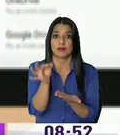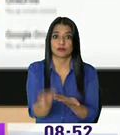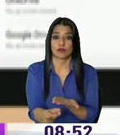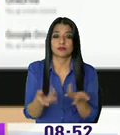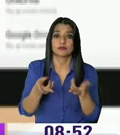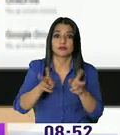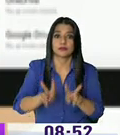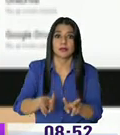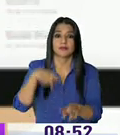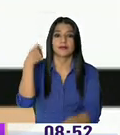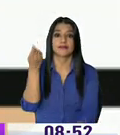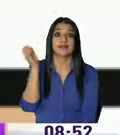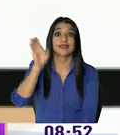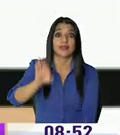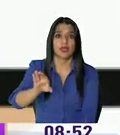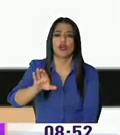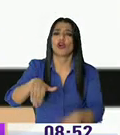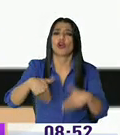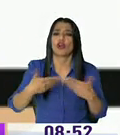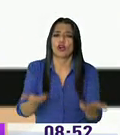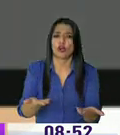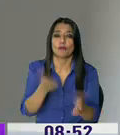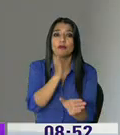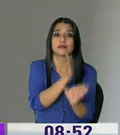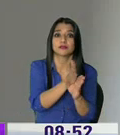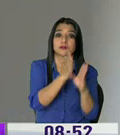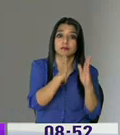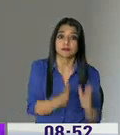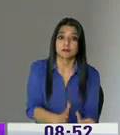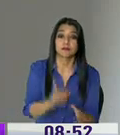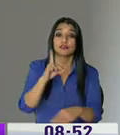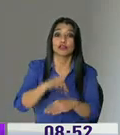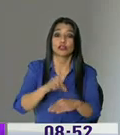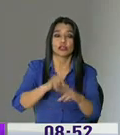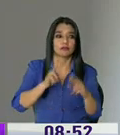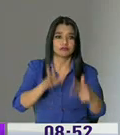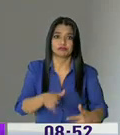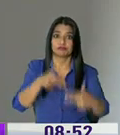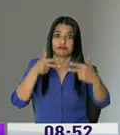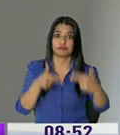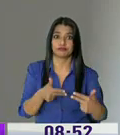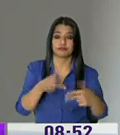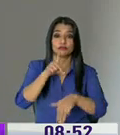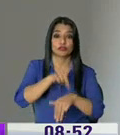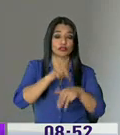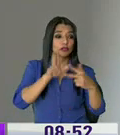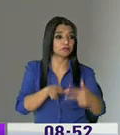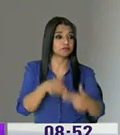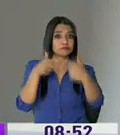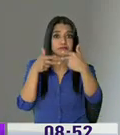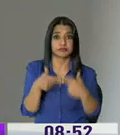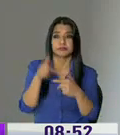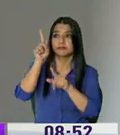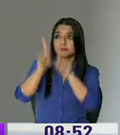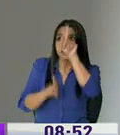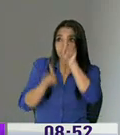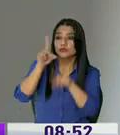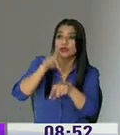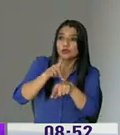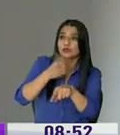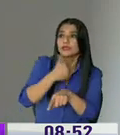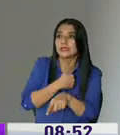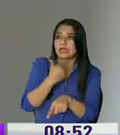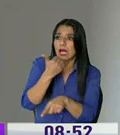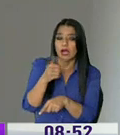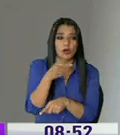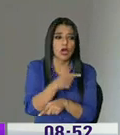el videoconsulta de médicos y psicólogos. El médico que hace la videoconsulta, si establece que el caso